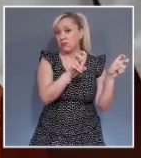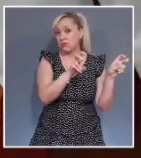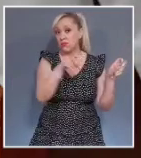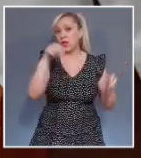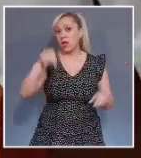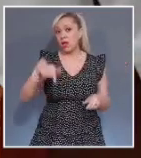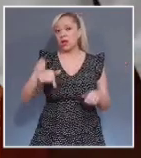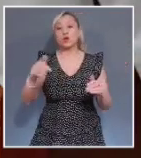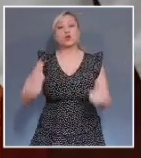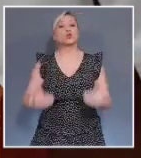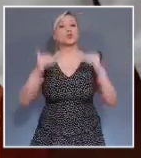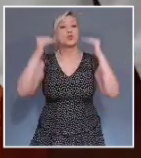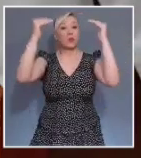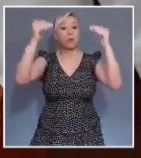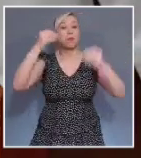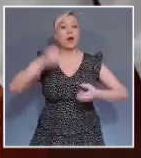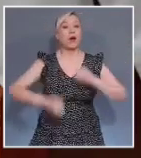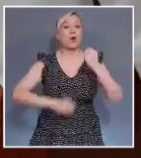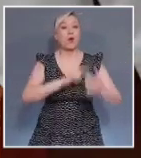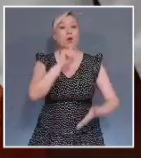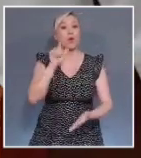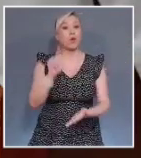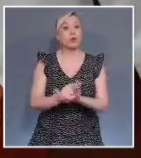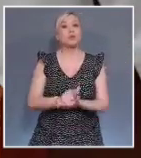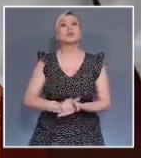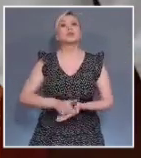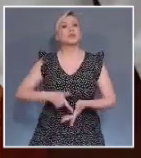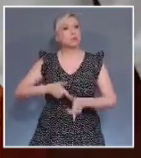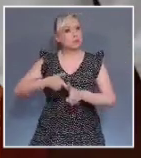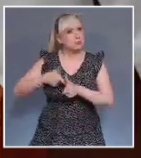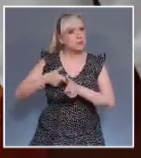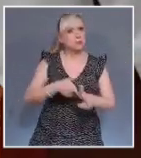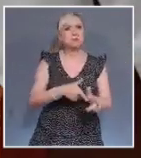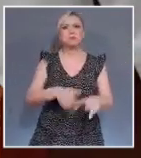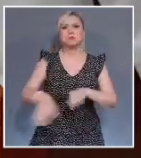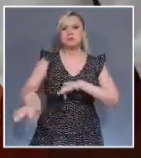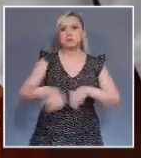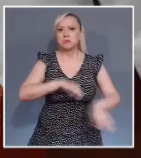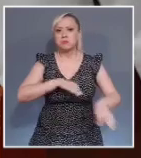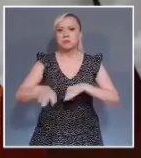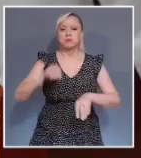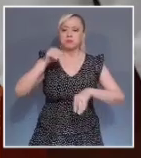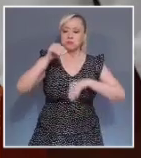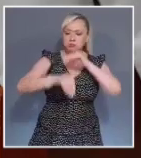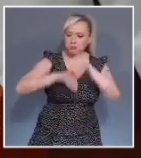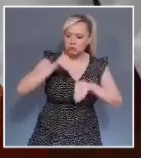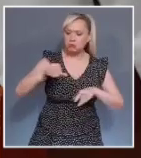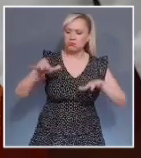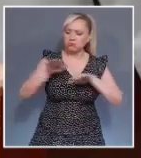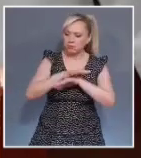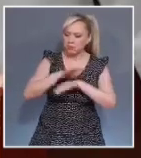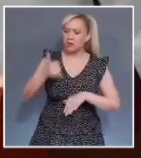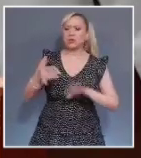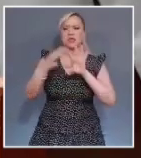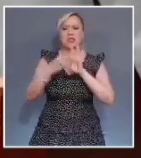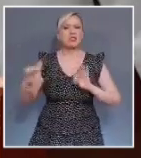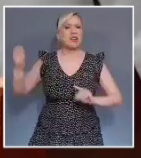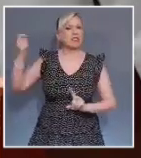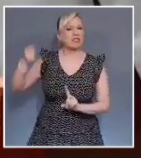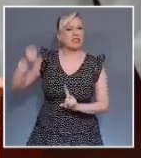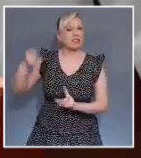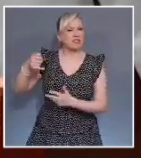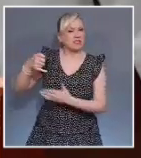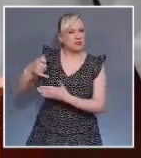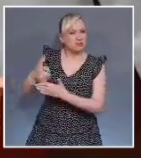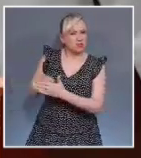Justicia seguimos trabajando en implementaciones, en ajustes e interpretaciones, ya